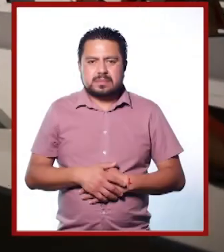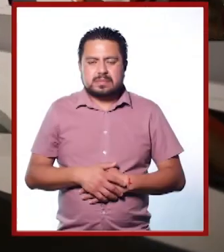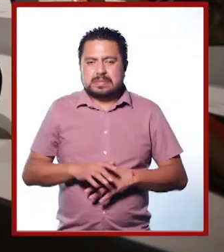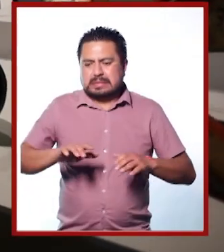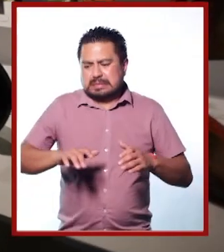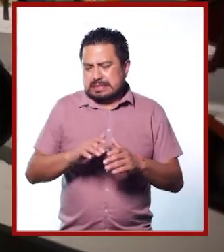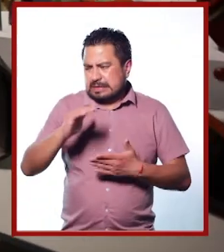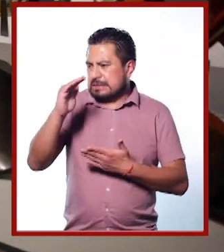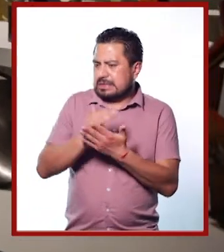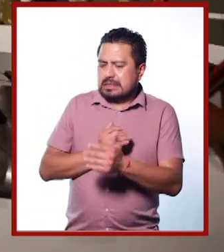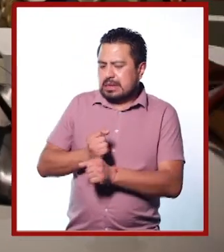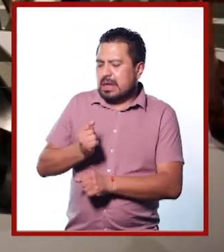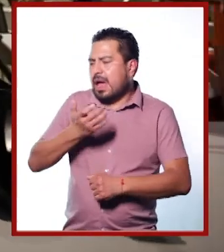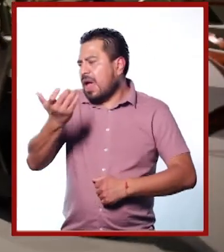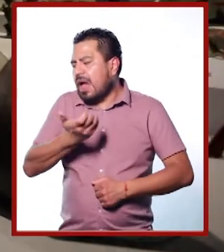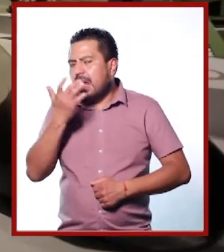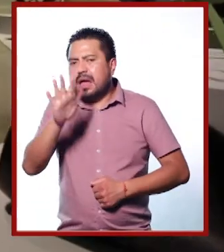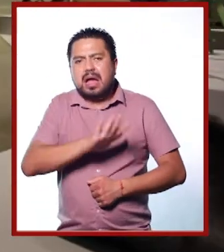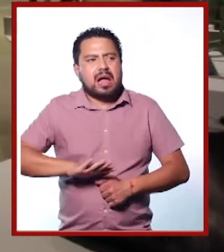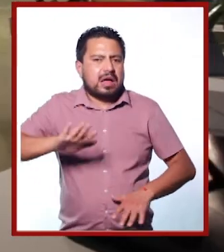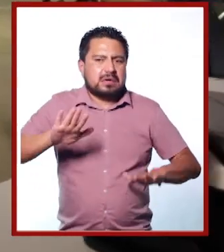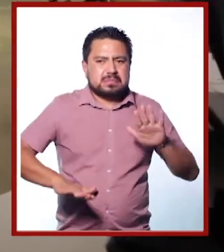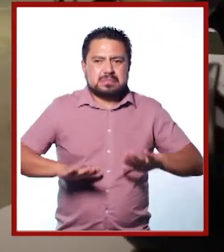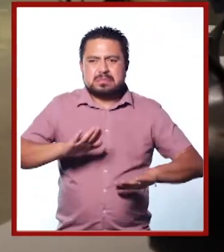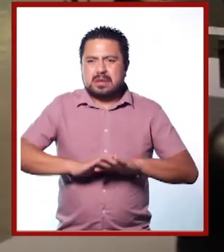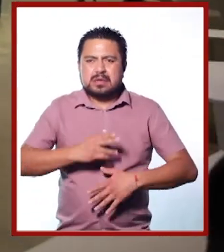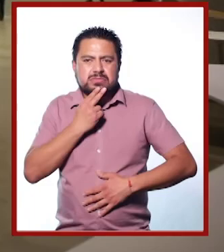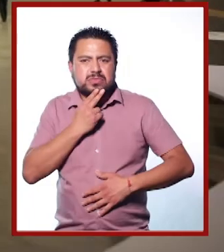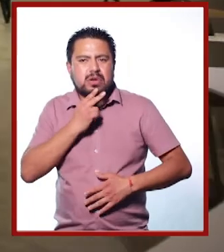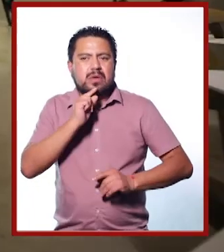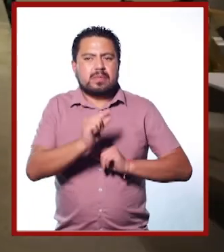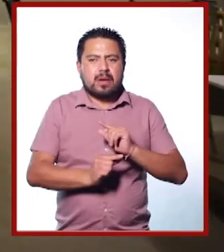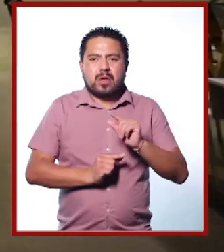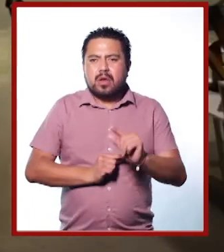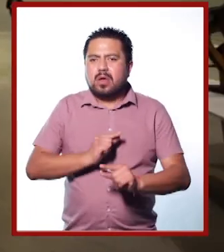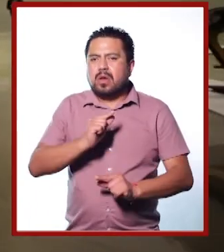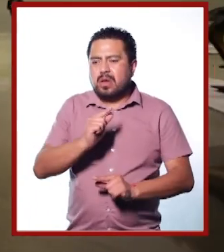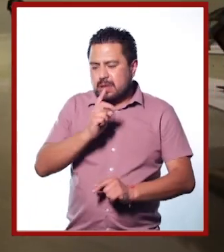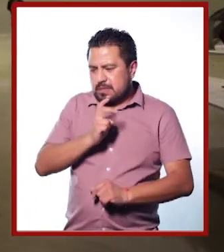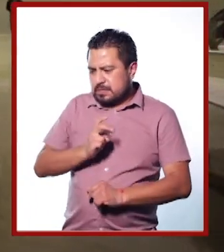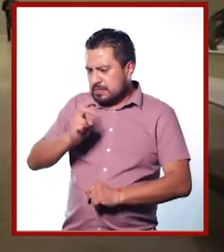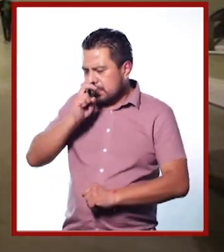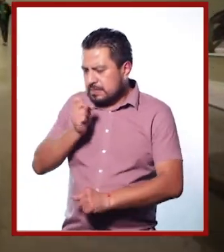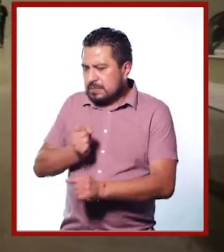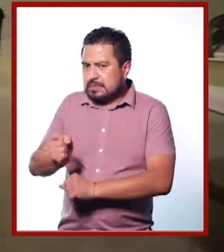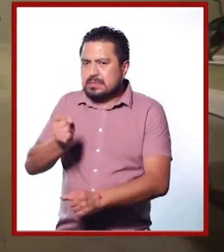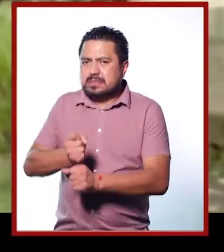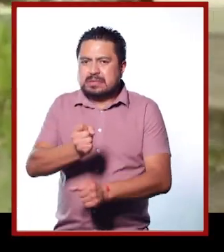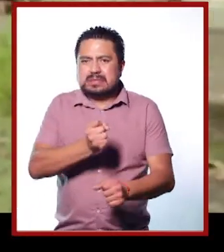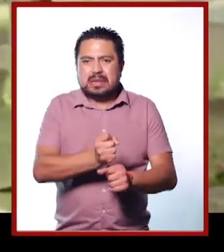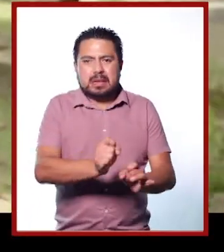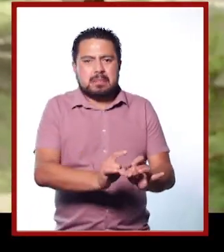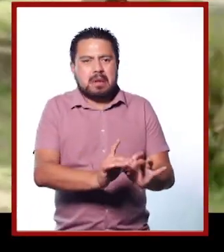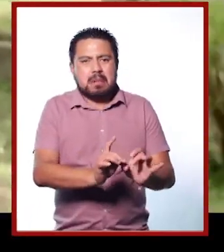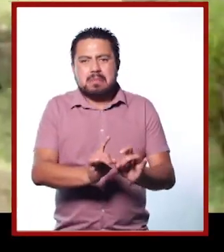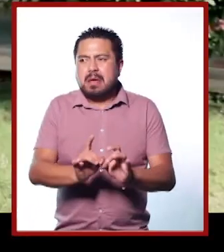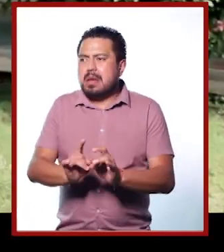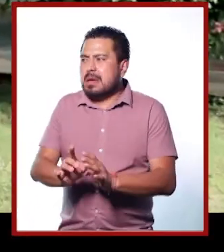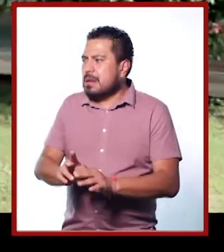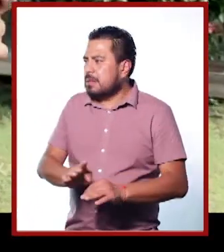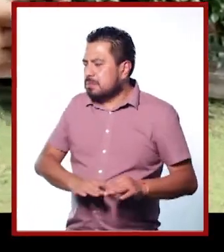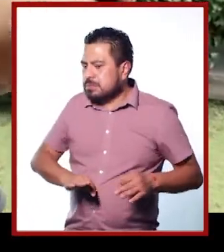Las microviolencias son hábitos que a veces, siendo muy sutiles, poco a poco restringen y violentan insidiosa